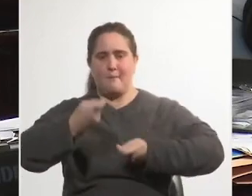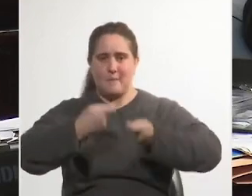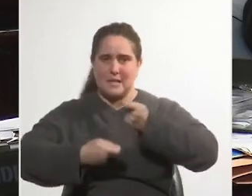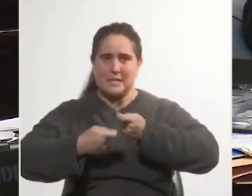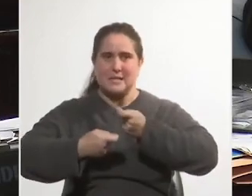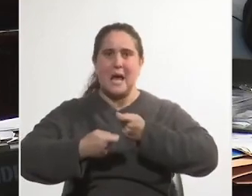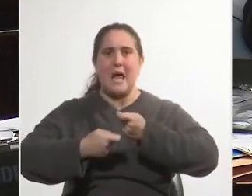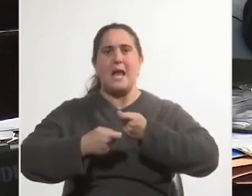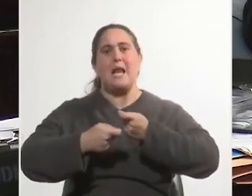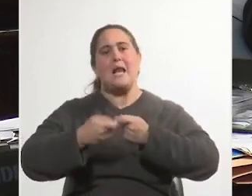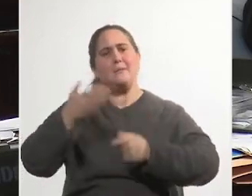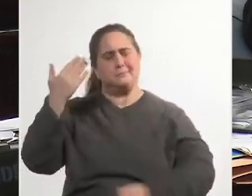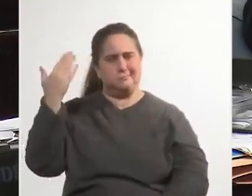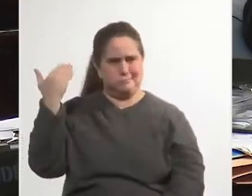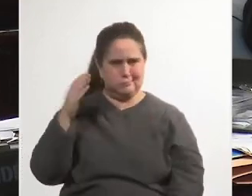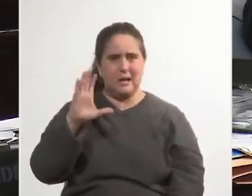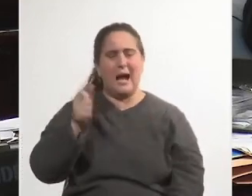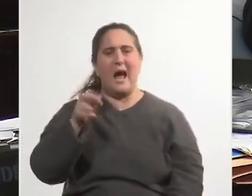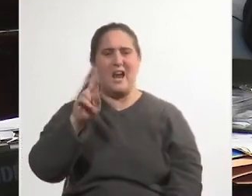de Lorenzo Carnelli,